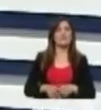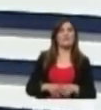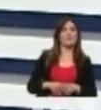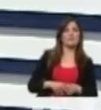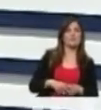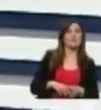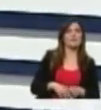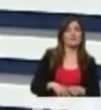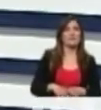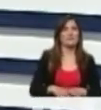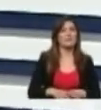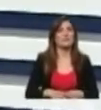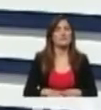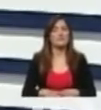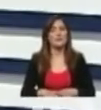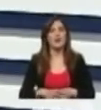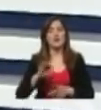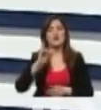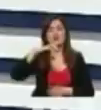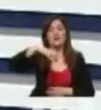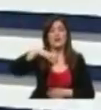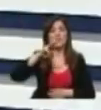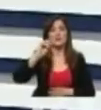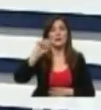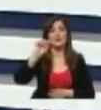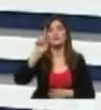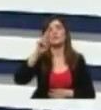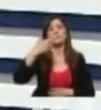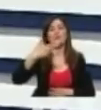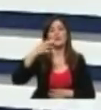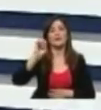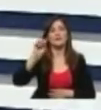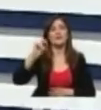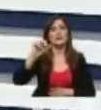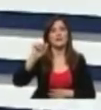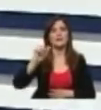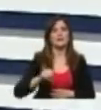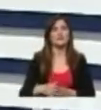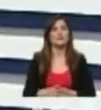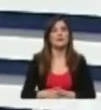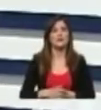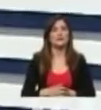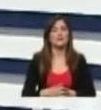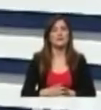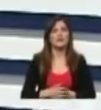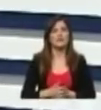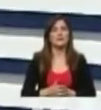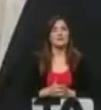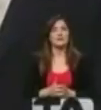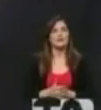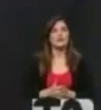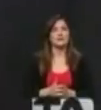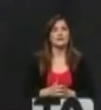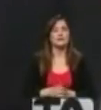¿Me repites el nombre de la calle? La Marchena, justo la Isla Marchena, justo donde usted se encuentra en este momento. Ok,